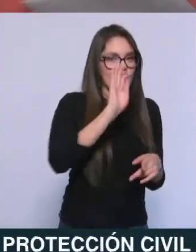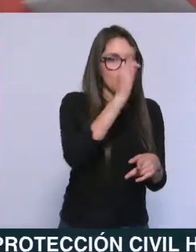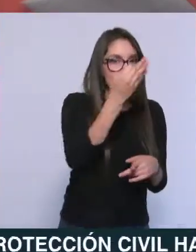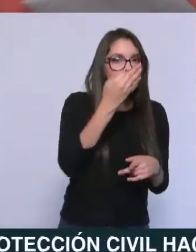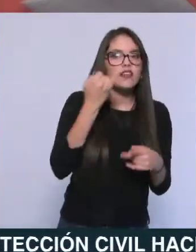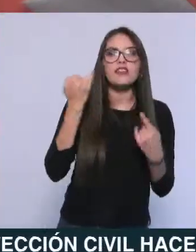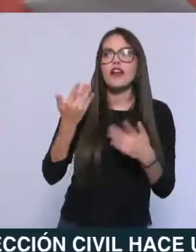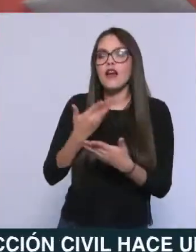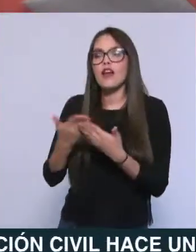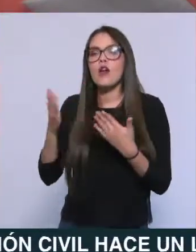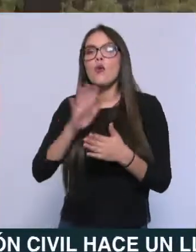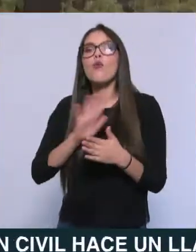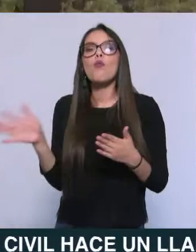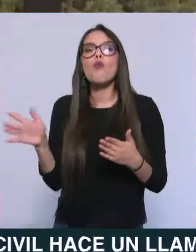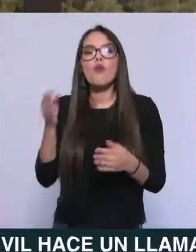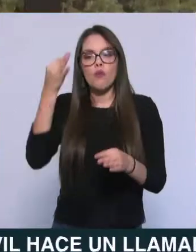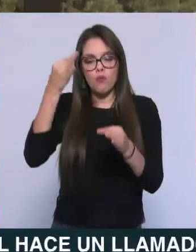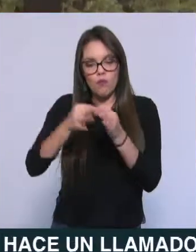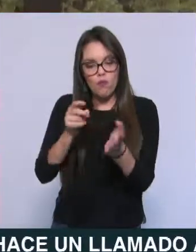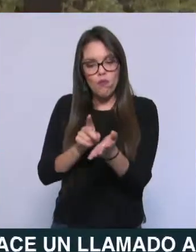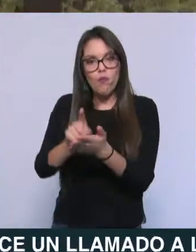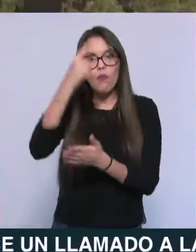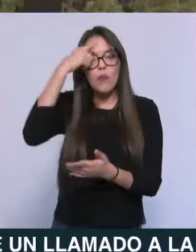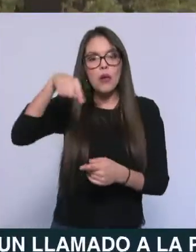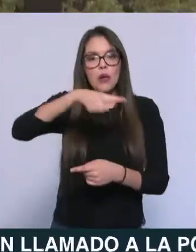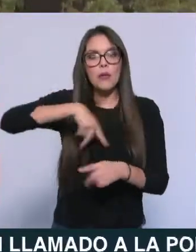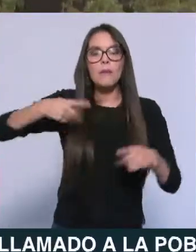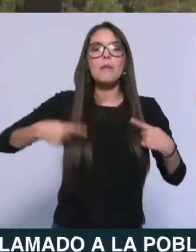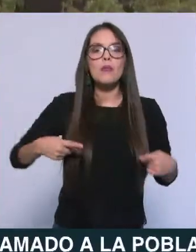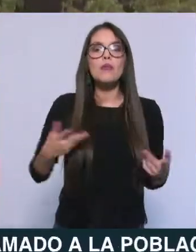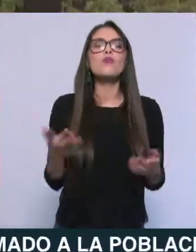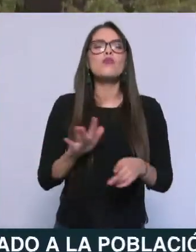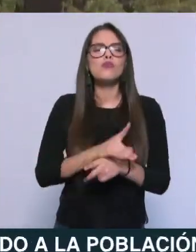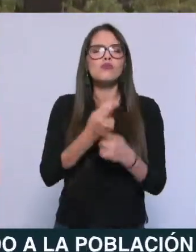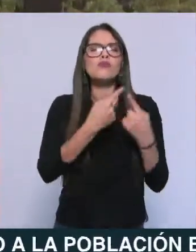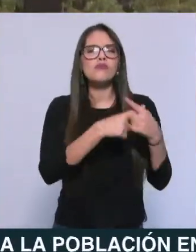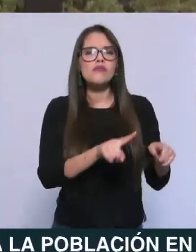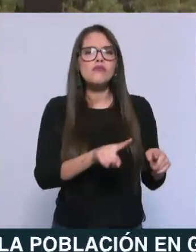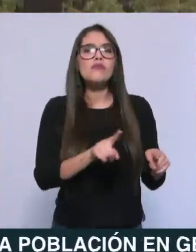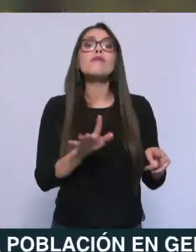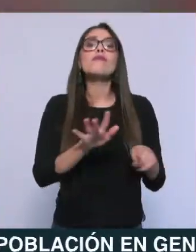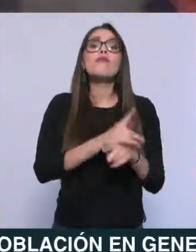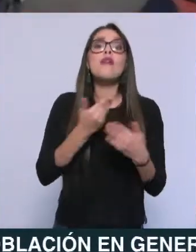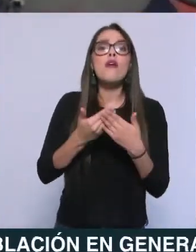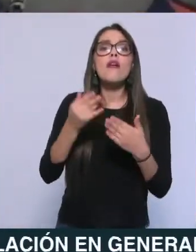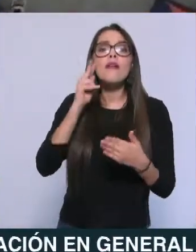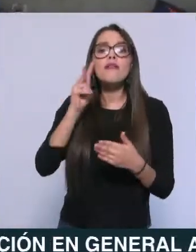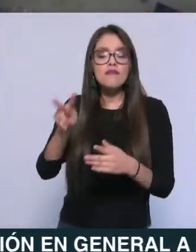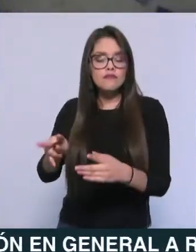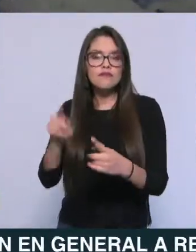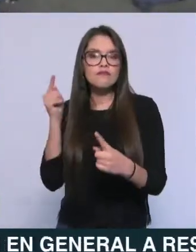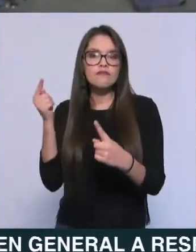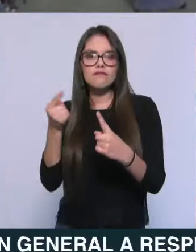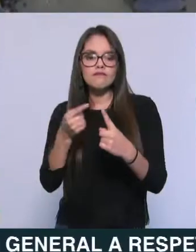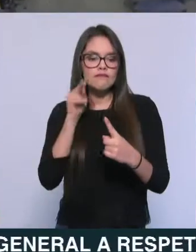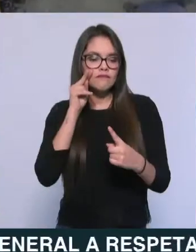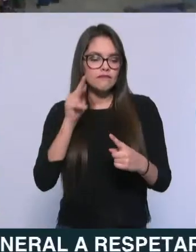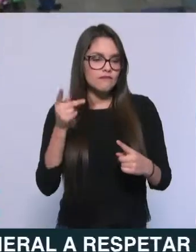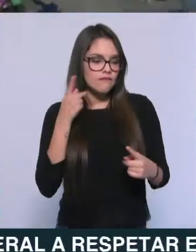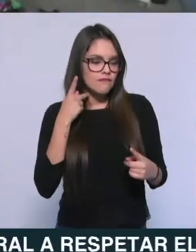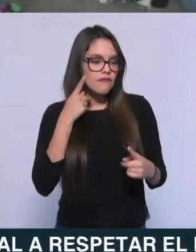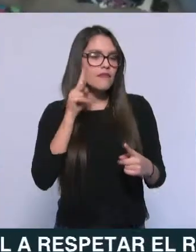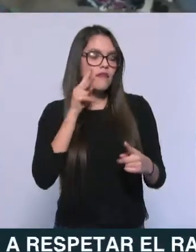los derechos de las personas. Totalmente. ¿Por qué tan distinto? Porque estamos viendo una política orientada hacia el individuo. También vemos